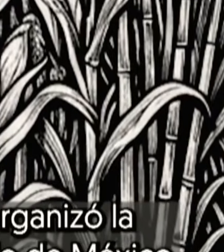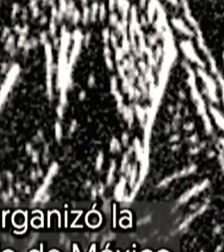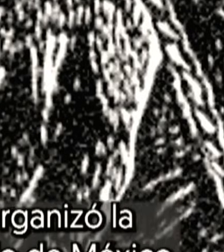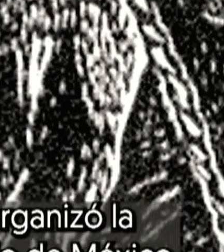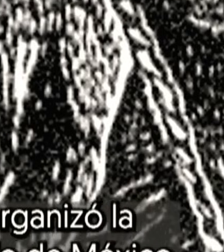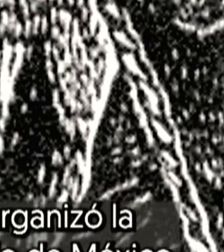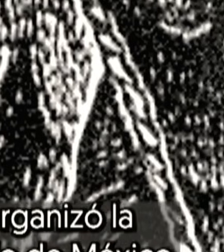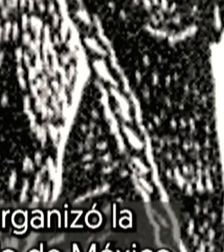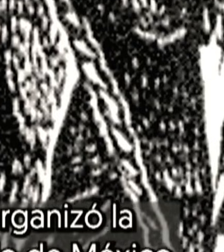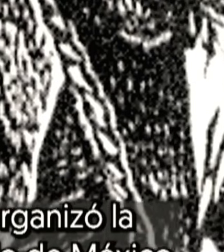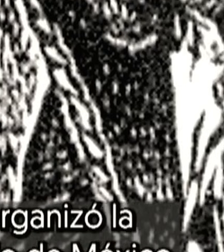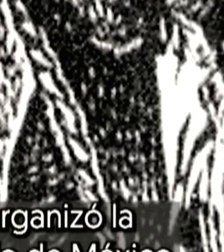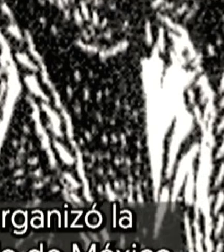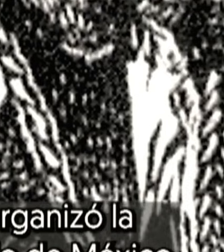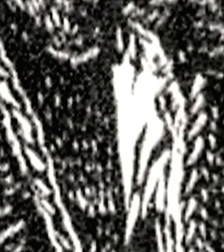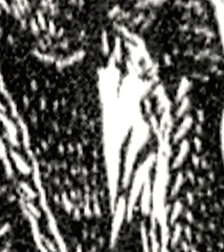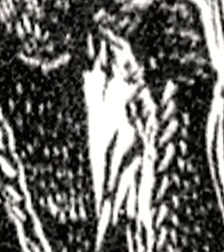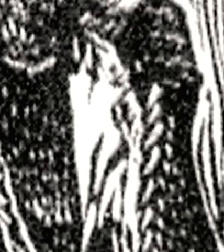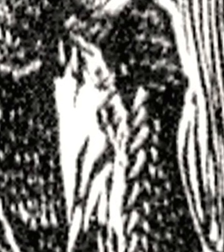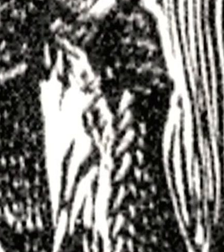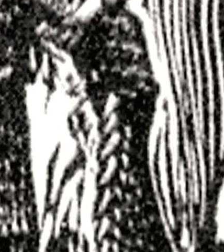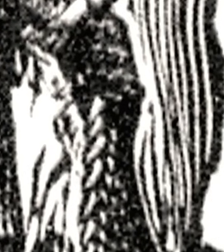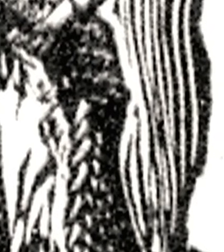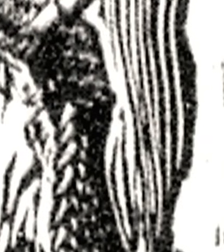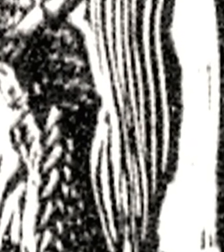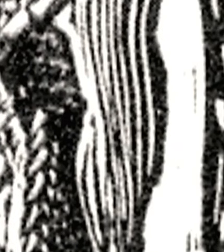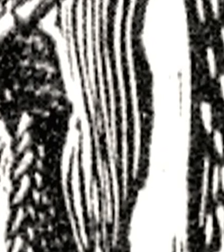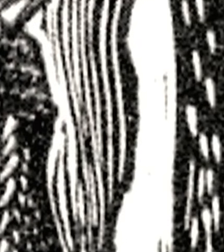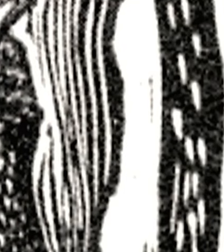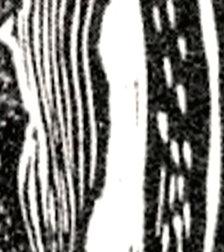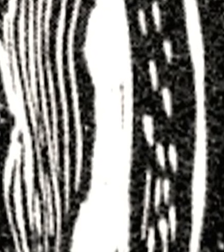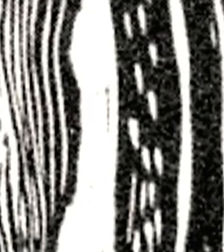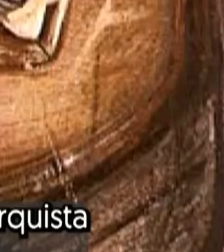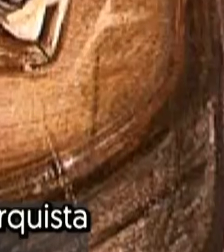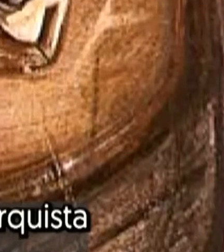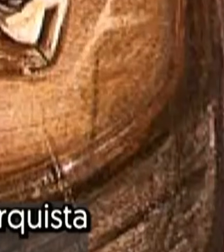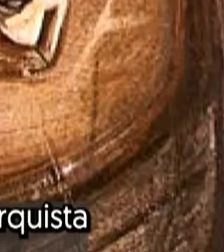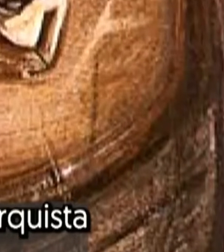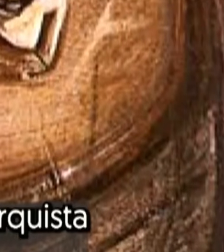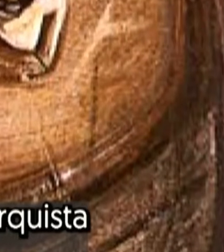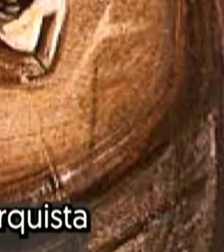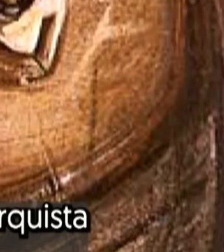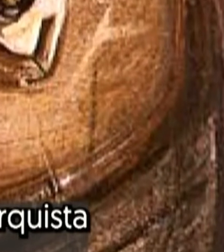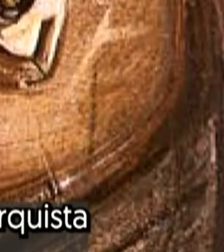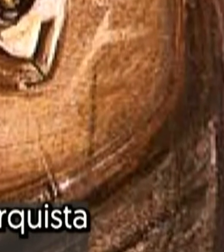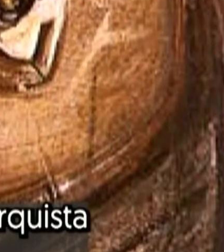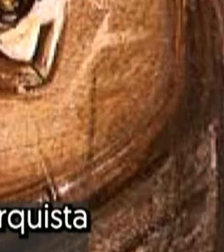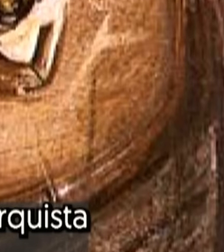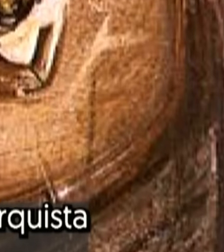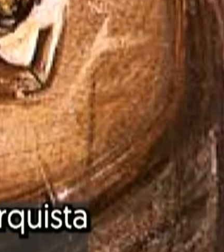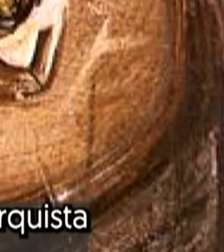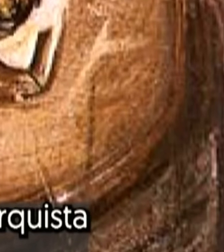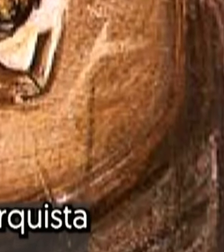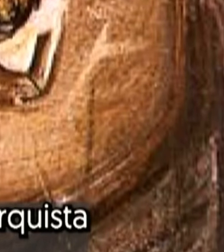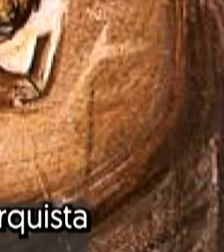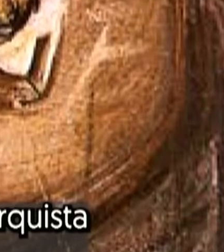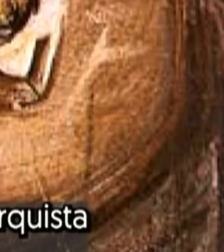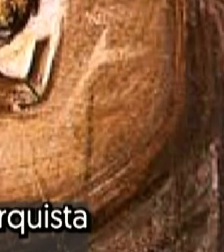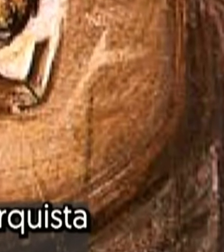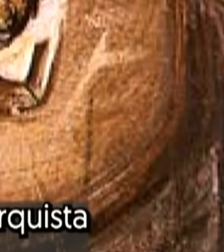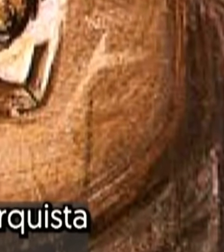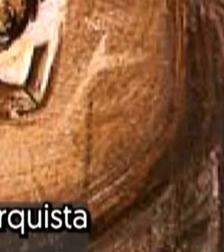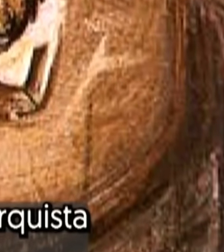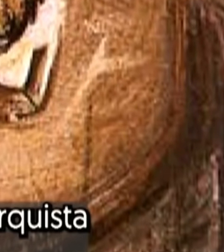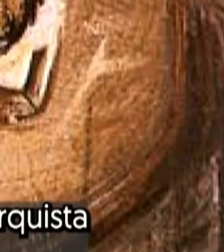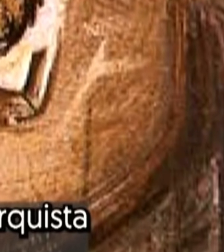se sumaron pueblos de Estado de México, Puebla, Tlaxcala e Hidalgo. Julio López Chávez fue discípulo del anarquista